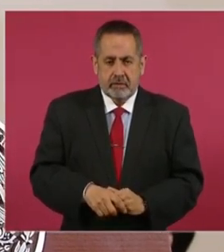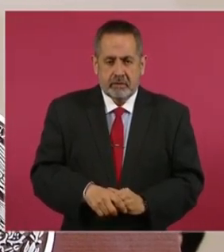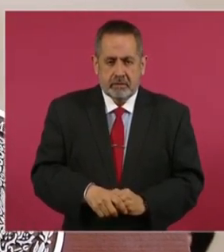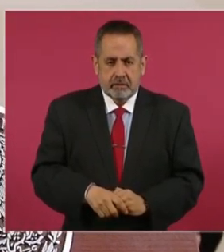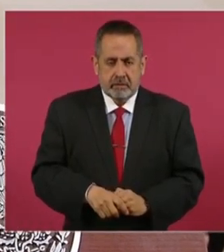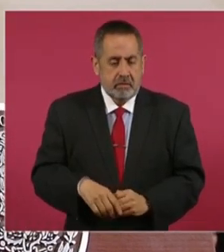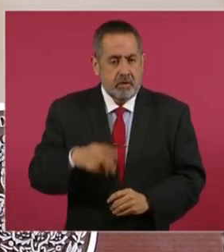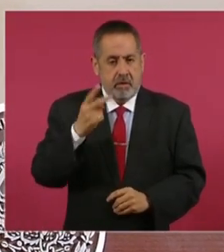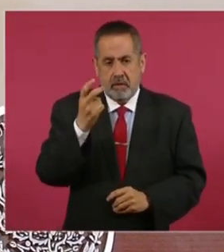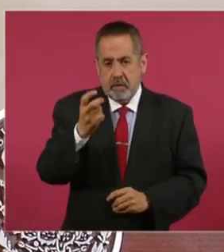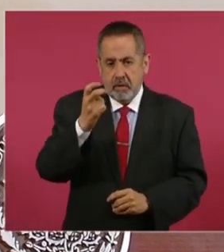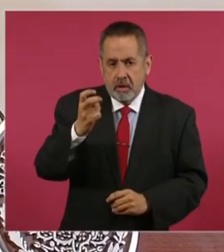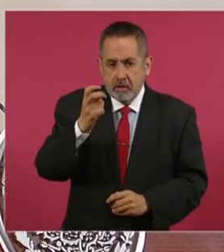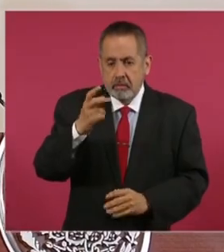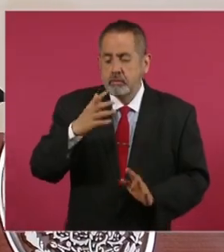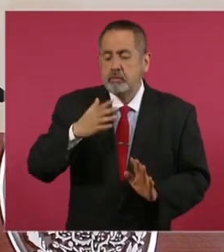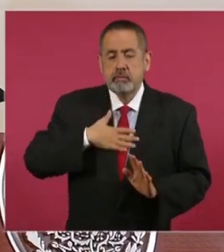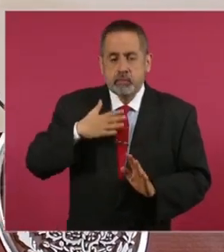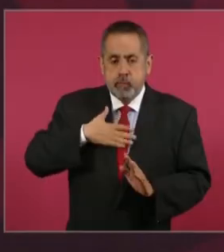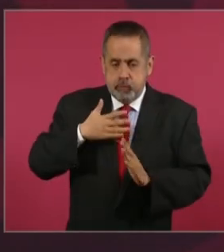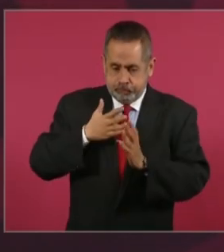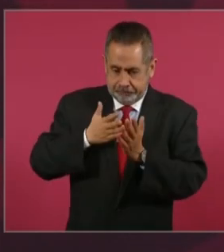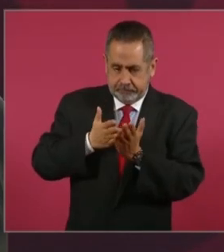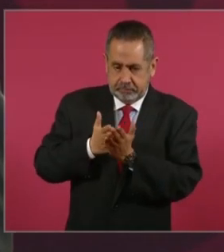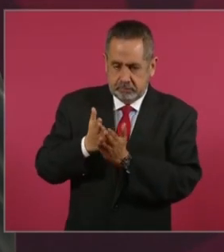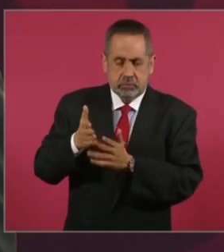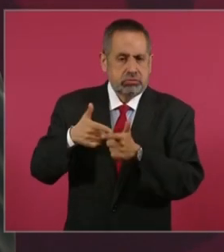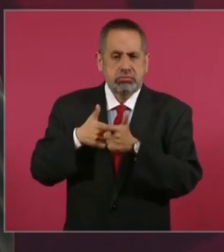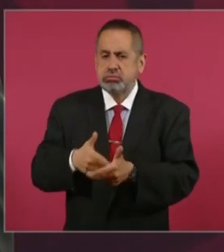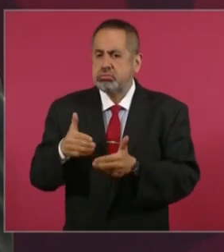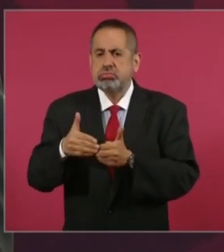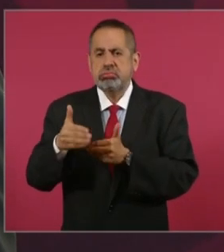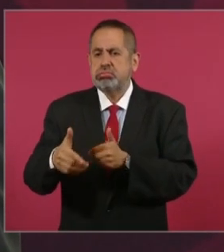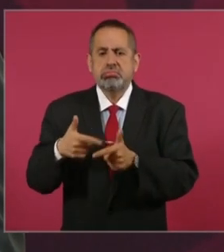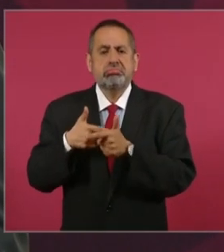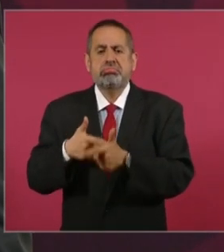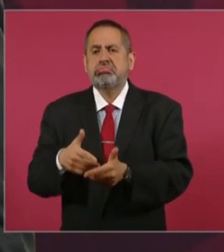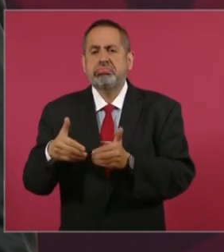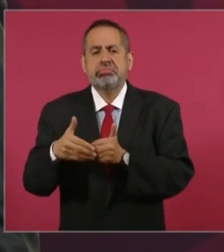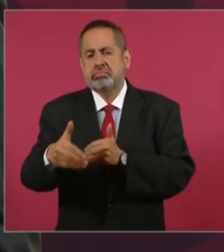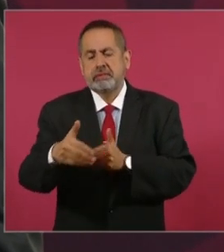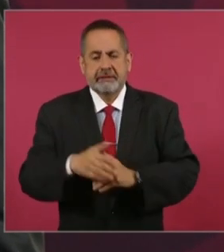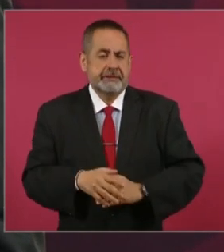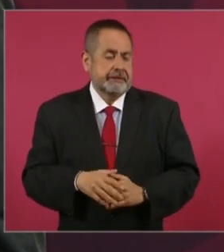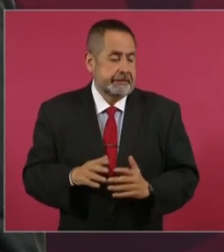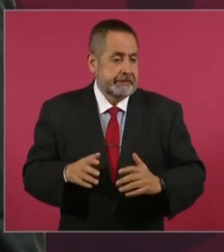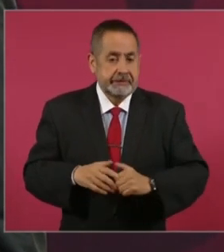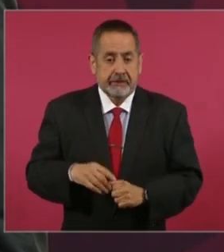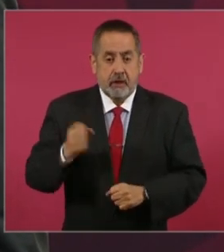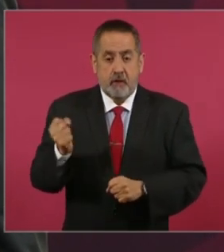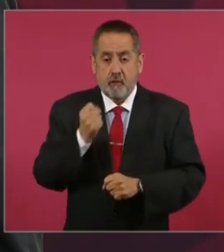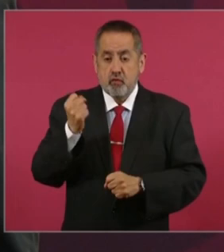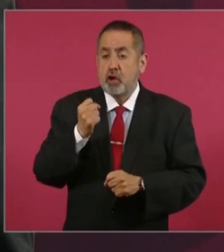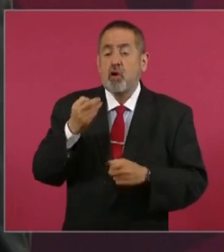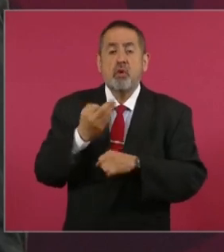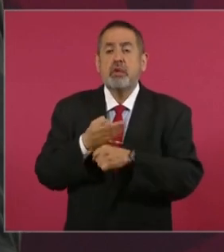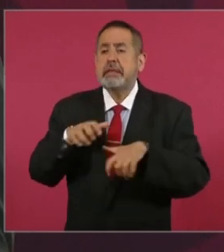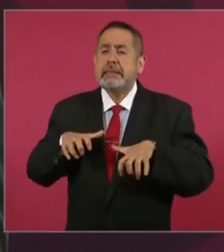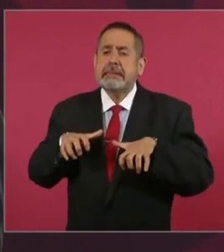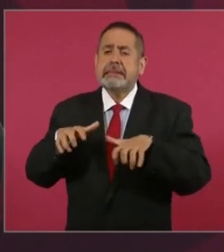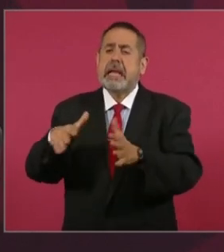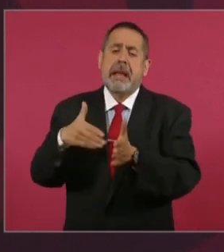Por eso nosotros hemos podido salir adelante. Afortunadamente ya son millones